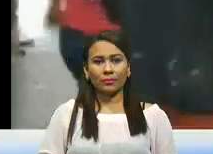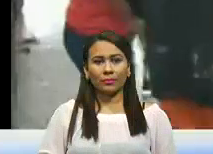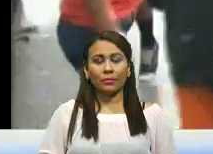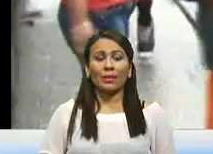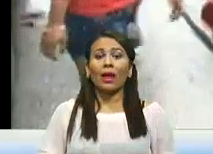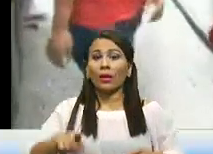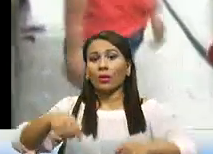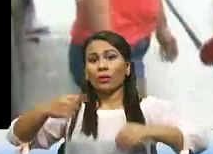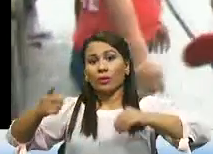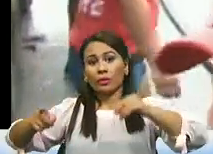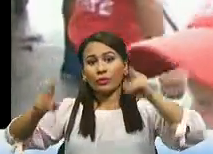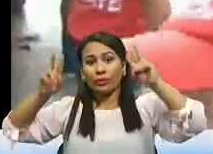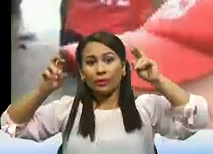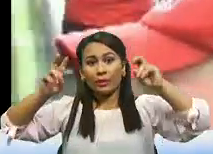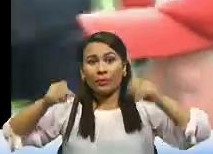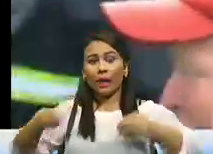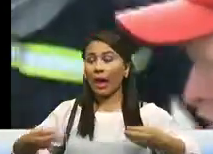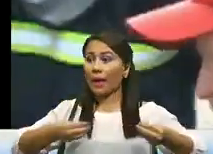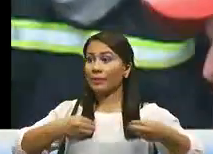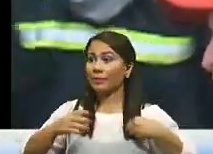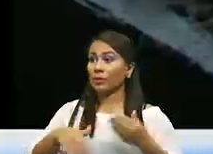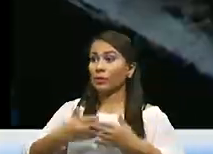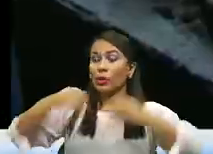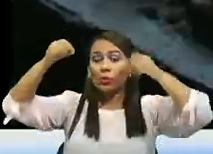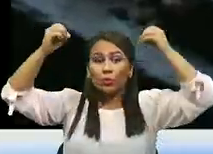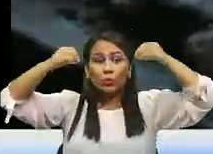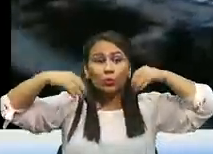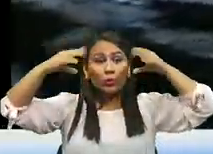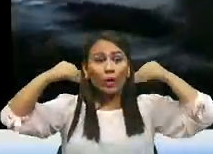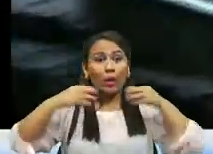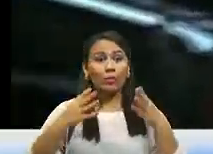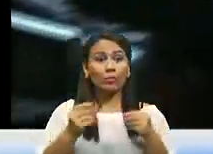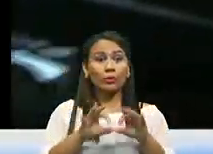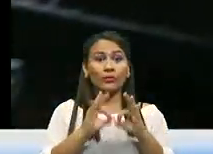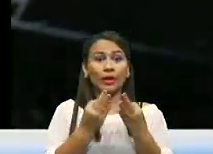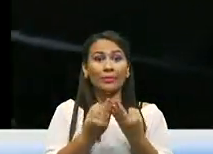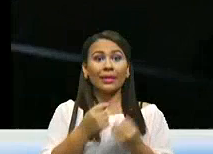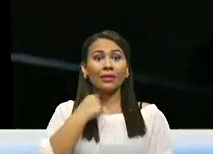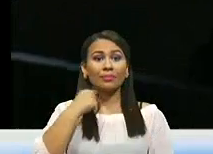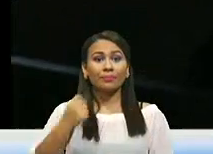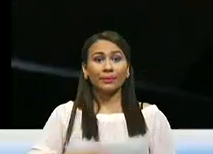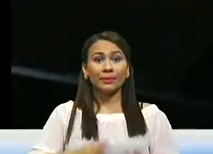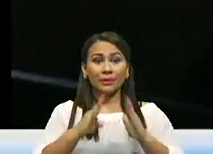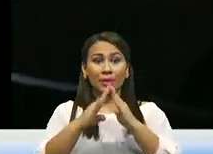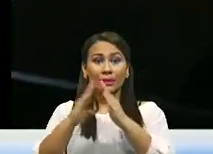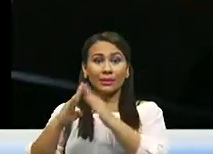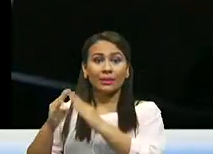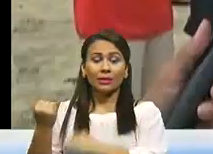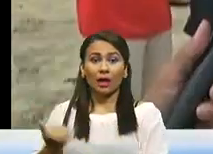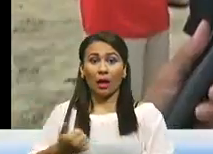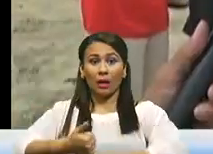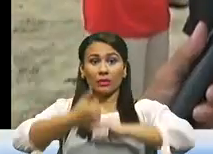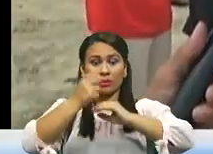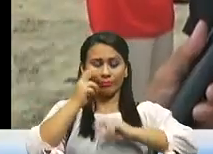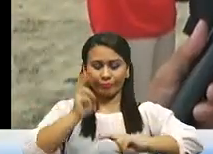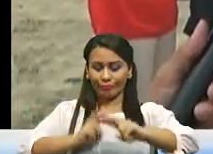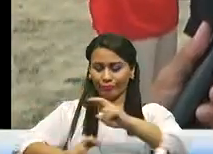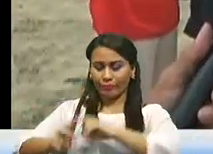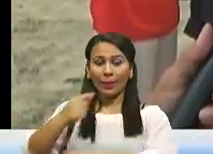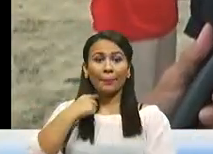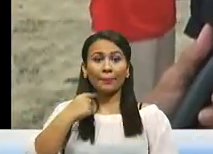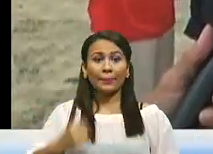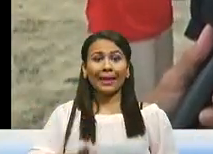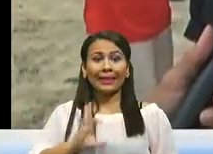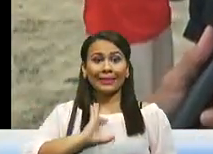Por otro lado, en Puerto Viejo, tras la fuerte lluvia, varias familias quedaron sin casas. Hoy autoridades evalúan las pérdidas. En este momento los